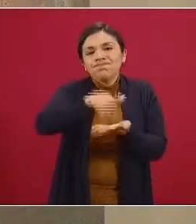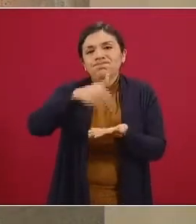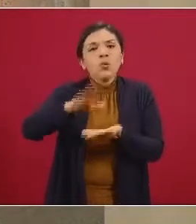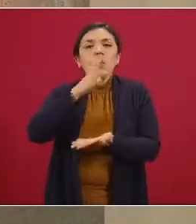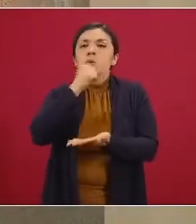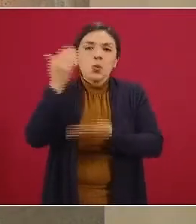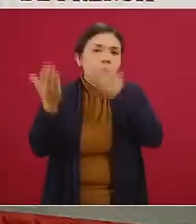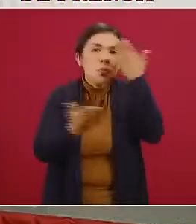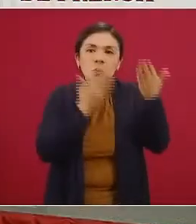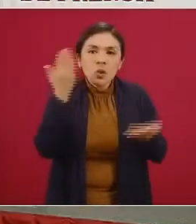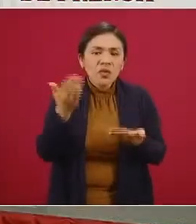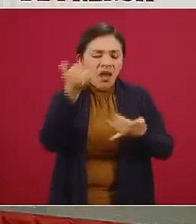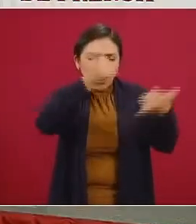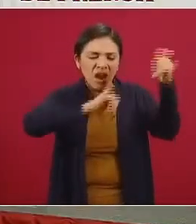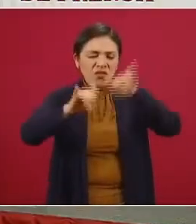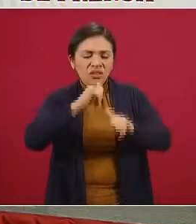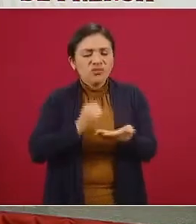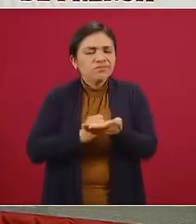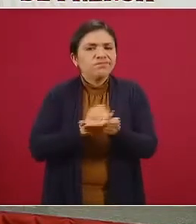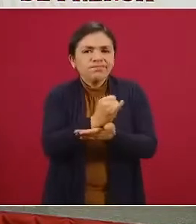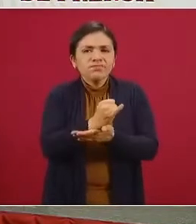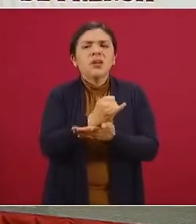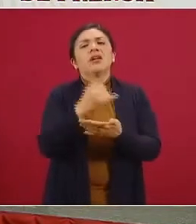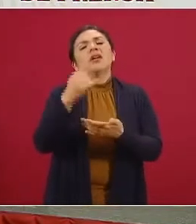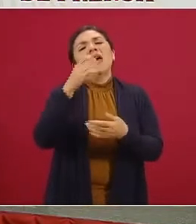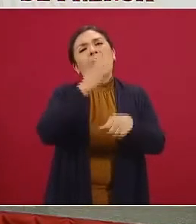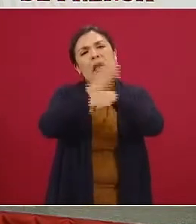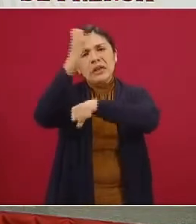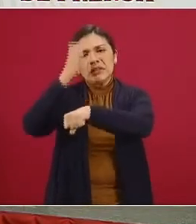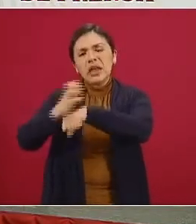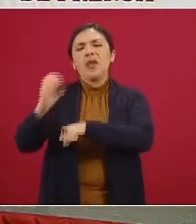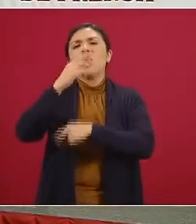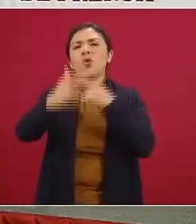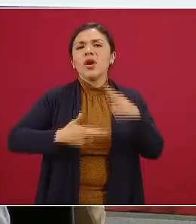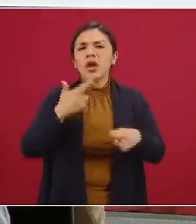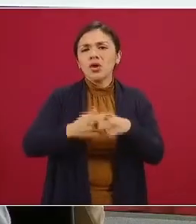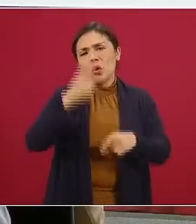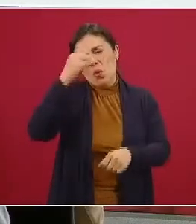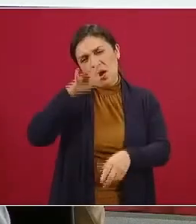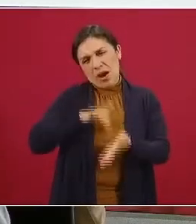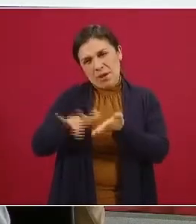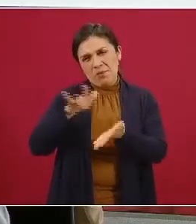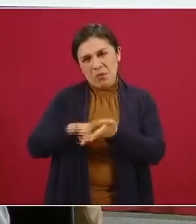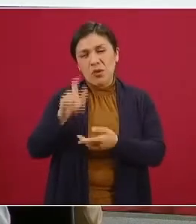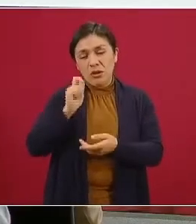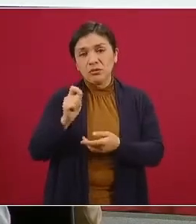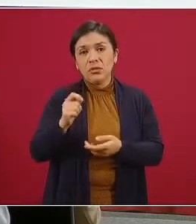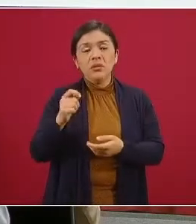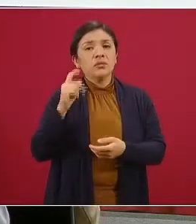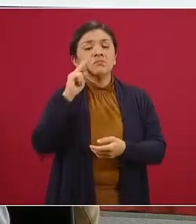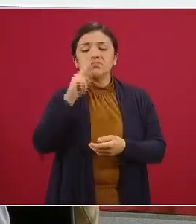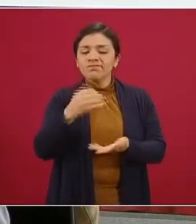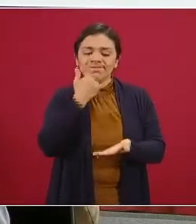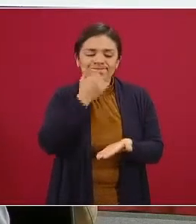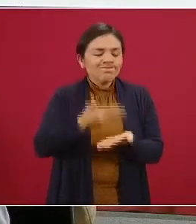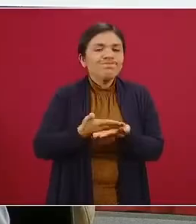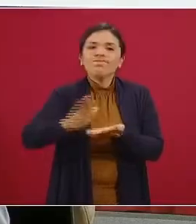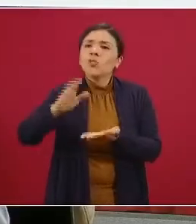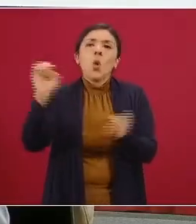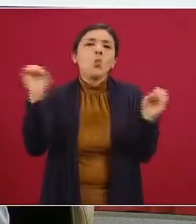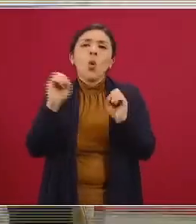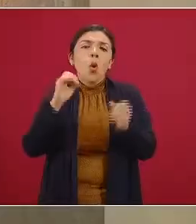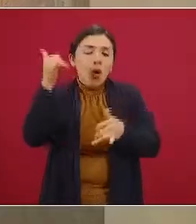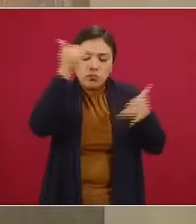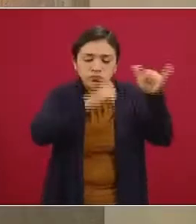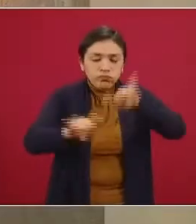características, los laboratorios estatales, regionales o de apoyo a la vigilancia epidemiológica las terminan rechazando y por lo